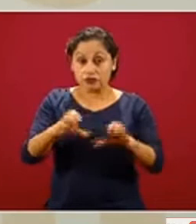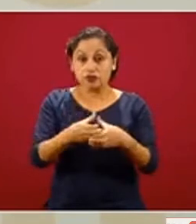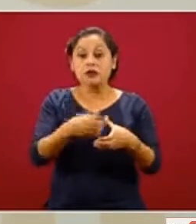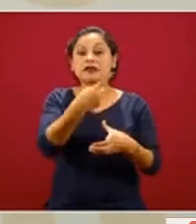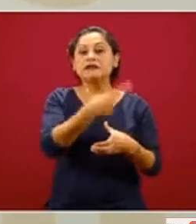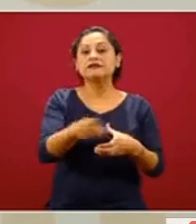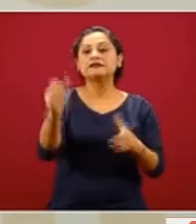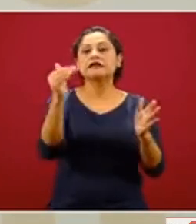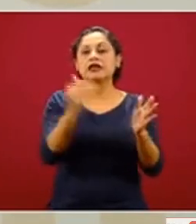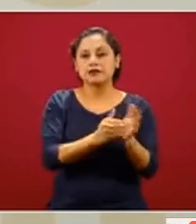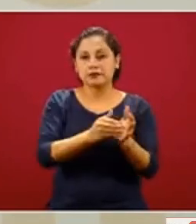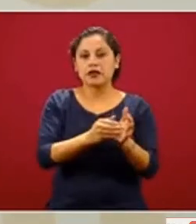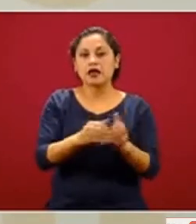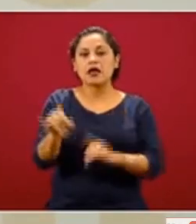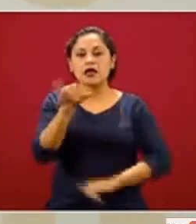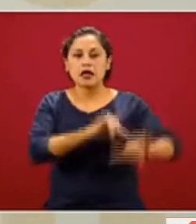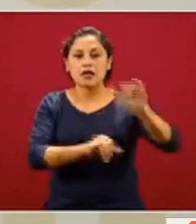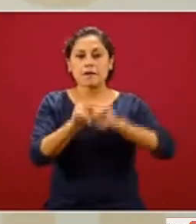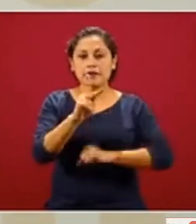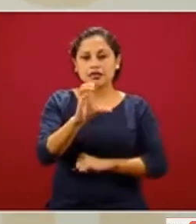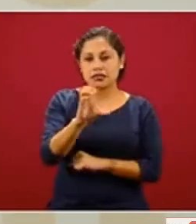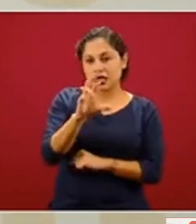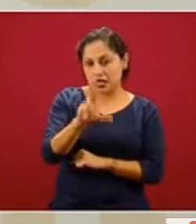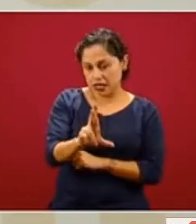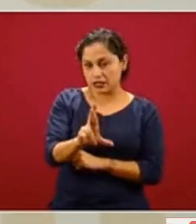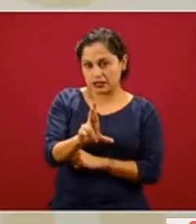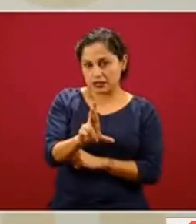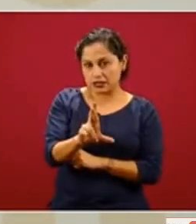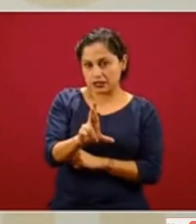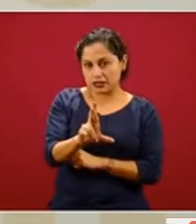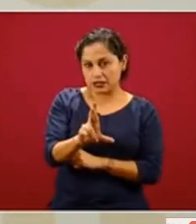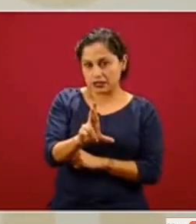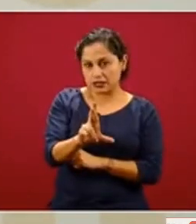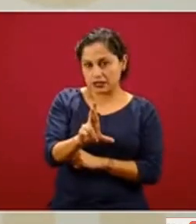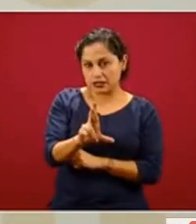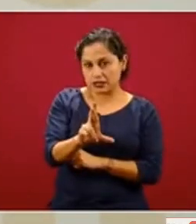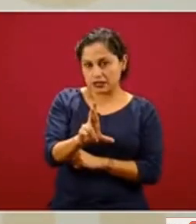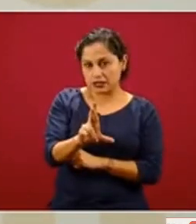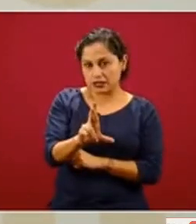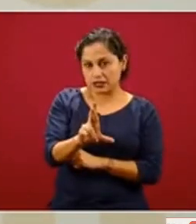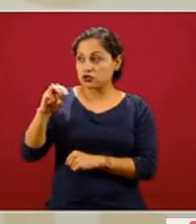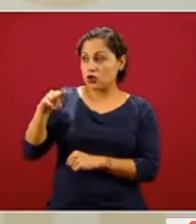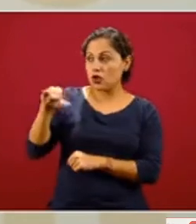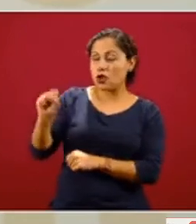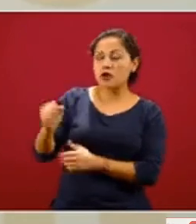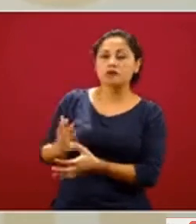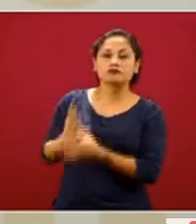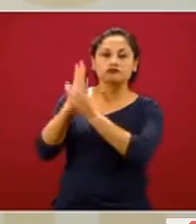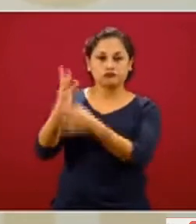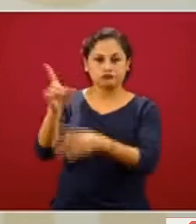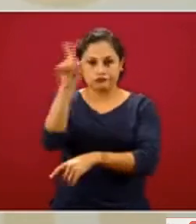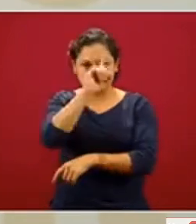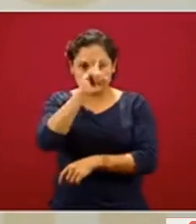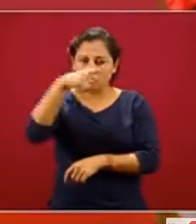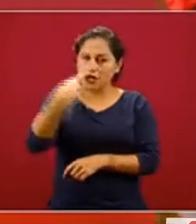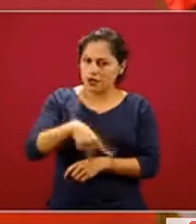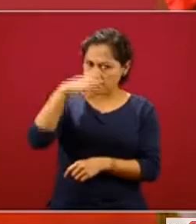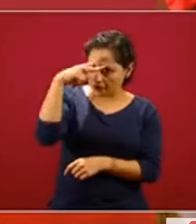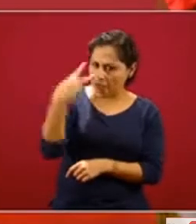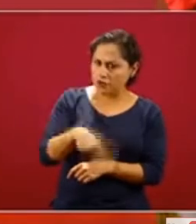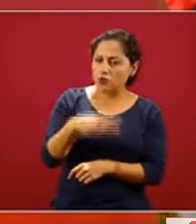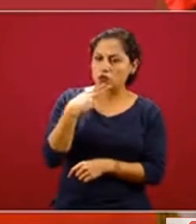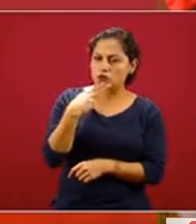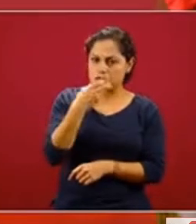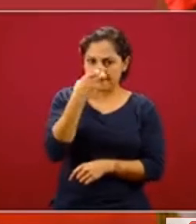prueba PCR, que es el estándar de oro que ha sugerido la Organización Mundial de la Salud y el que se usa en México. El